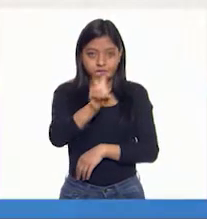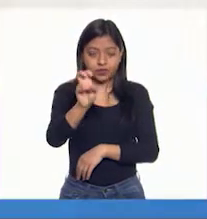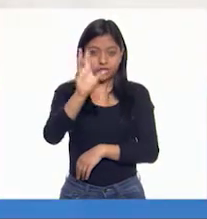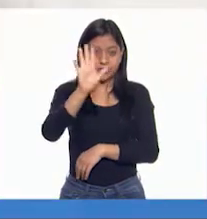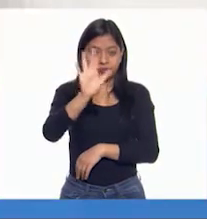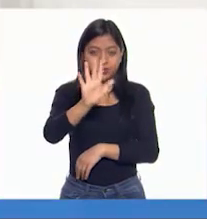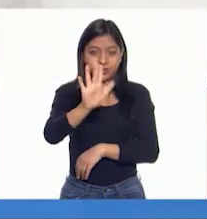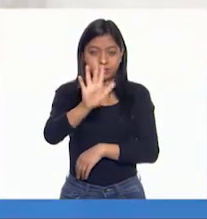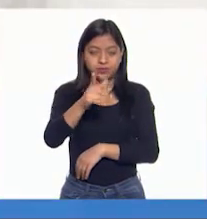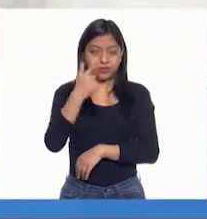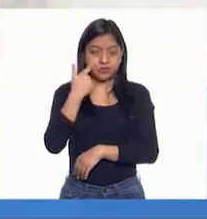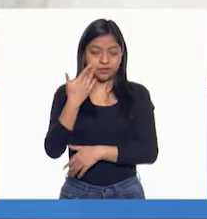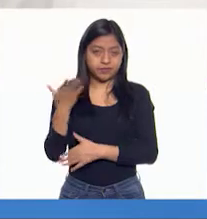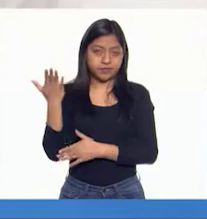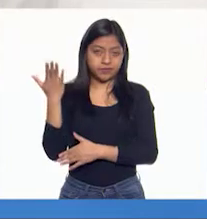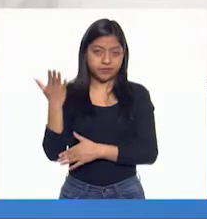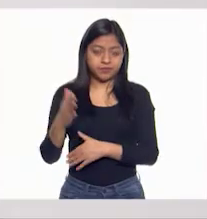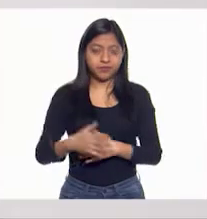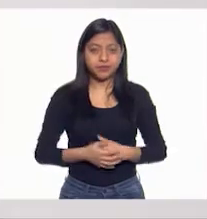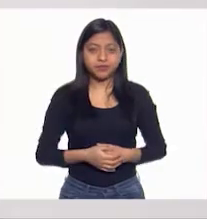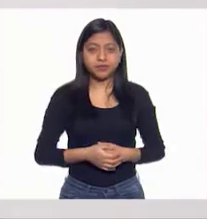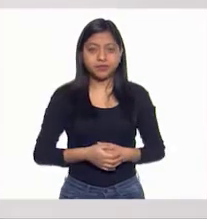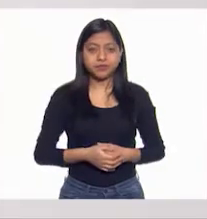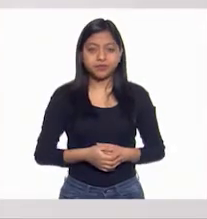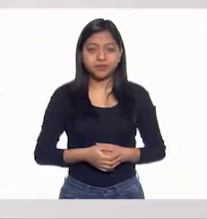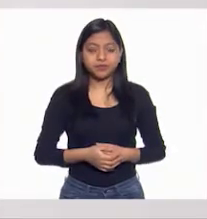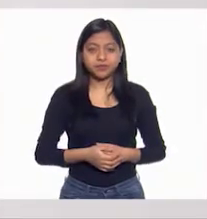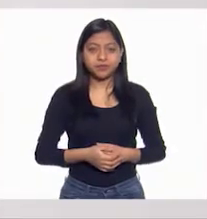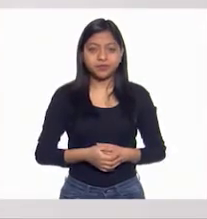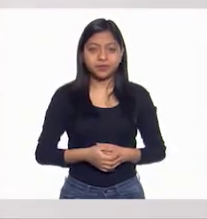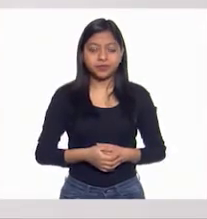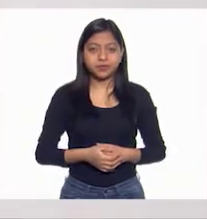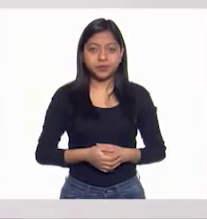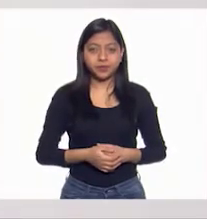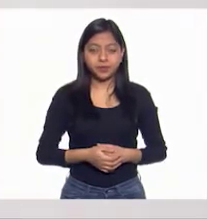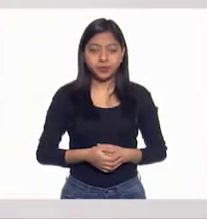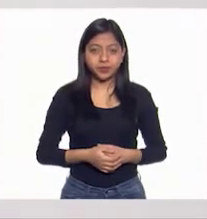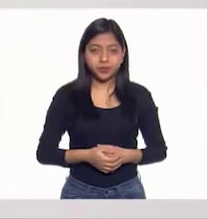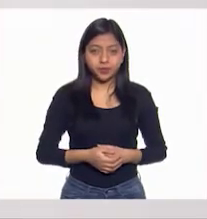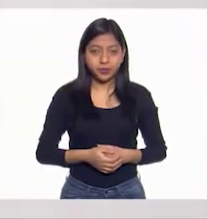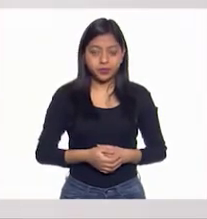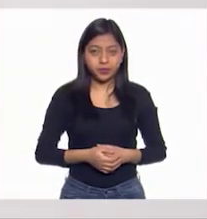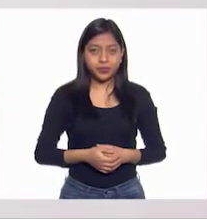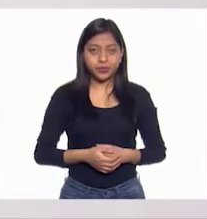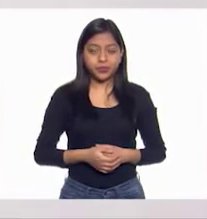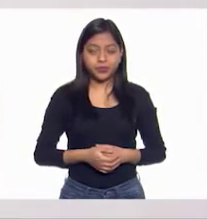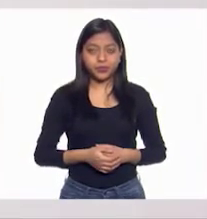250. Ajá. Por 10 serían